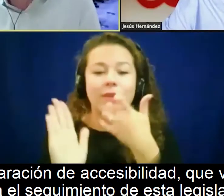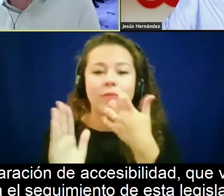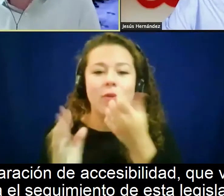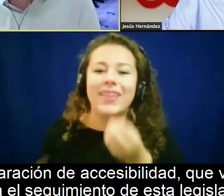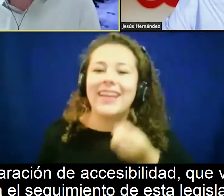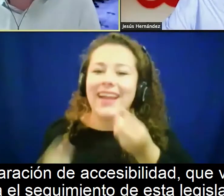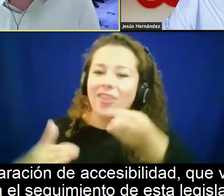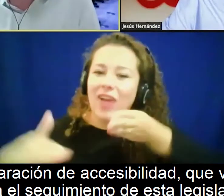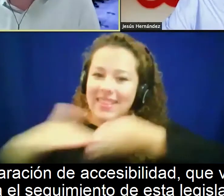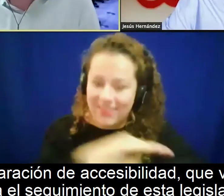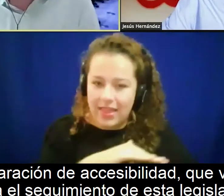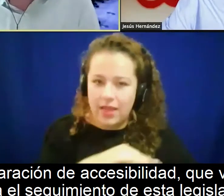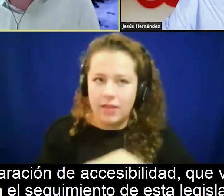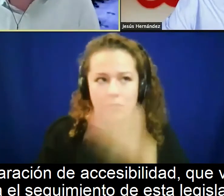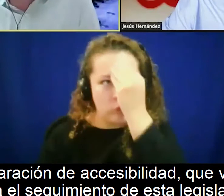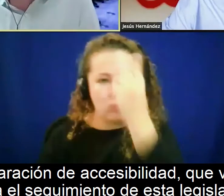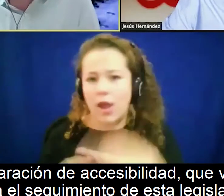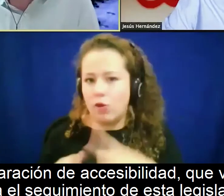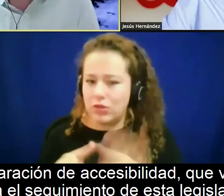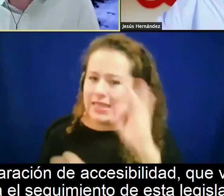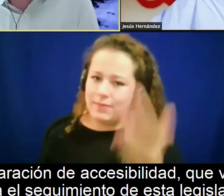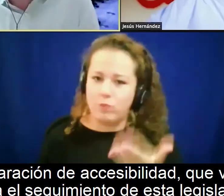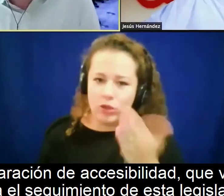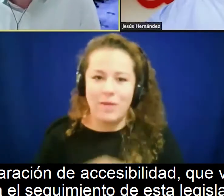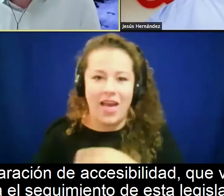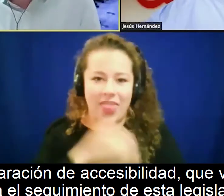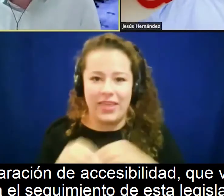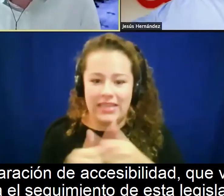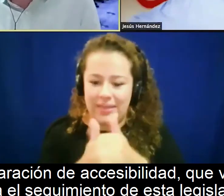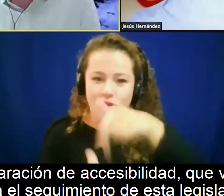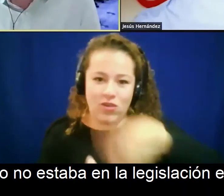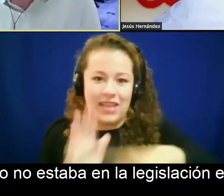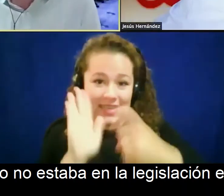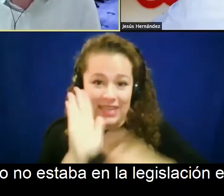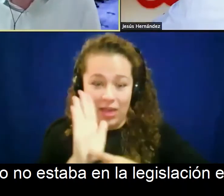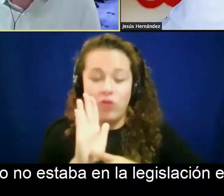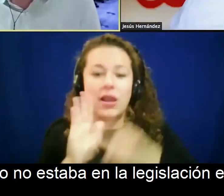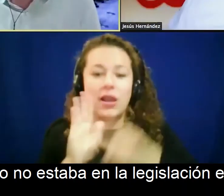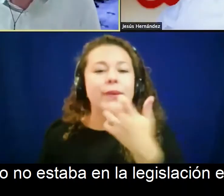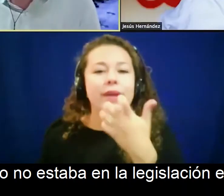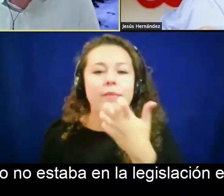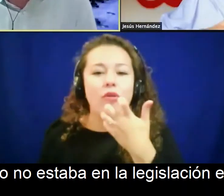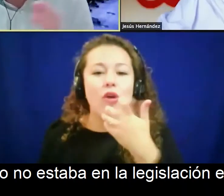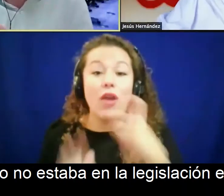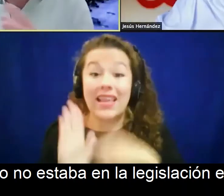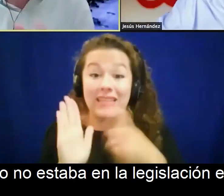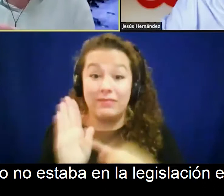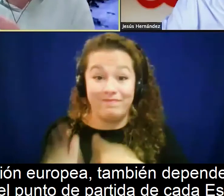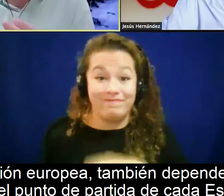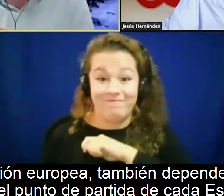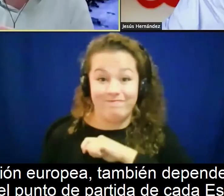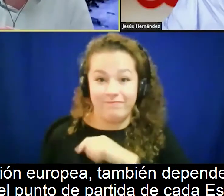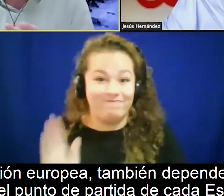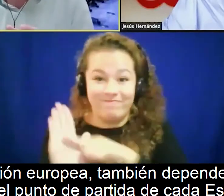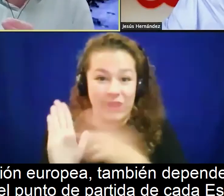que yo creo que va a ser muy importante para hacer el seguimiento de esta legislación, que eso no estaba, por ejemplo, en la legislación española, porque claro, con la